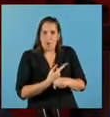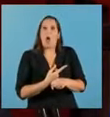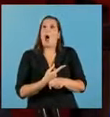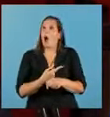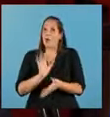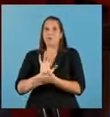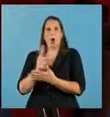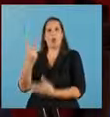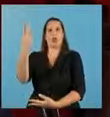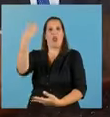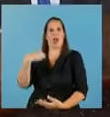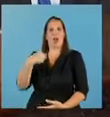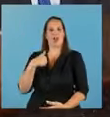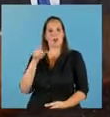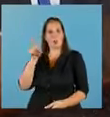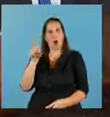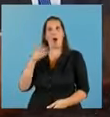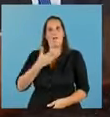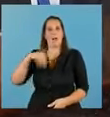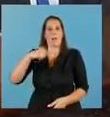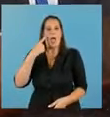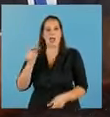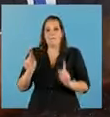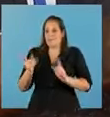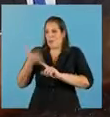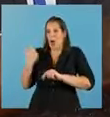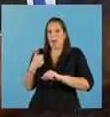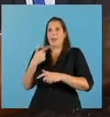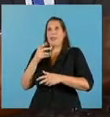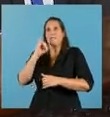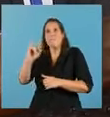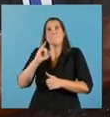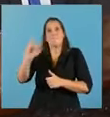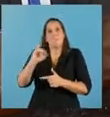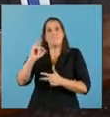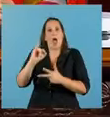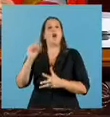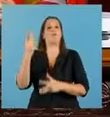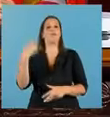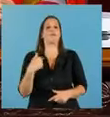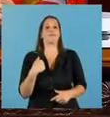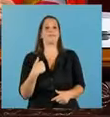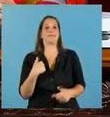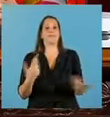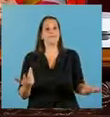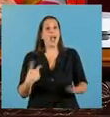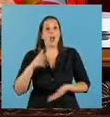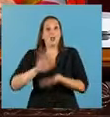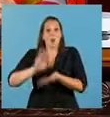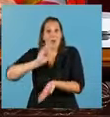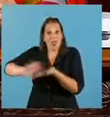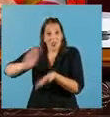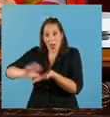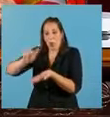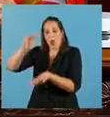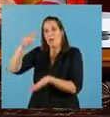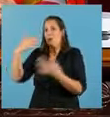planteando con persistencia durante todo este tiempo. En el tema de la deuda hay muchos intereses en